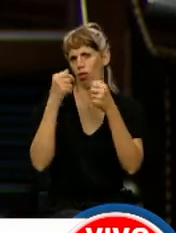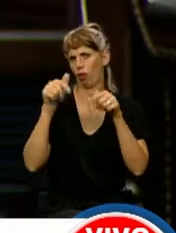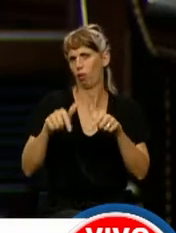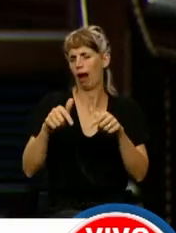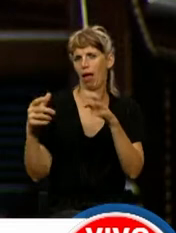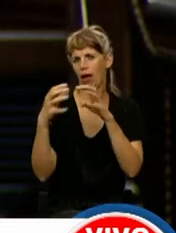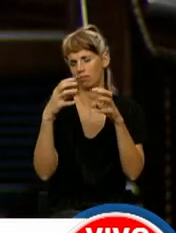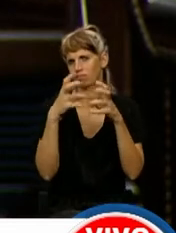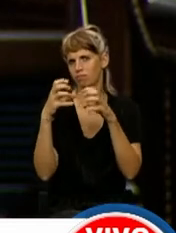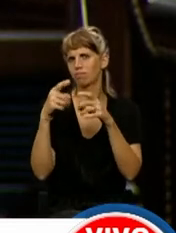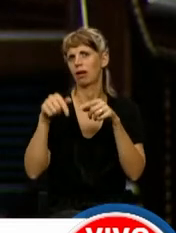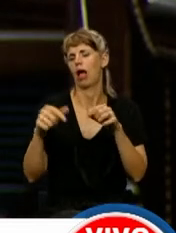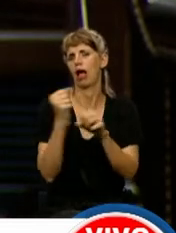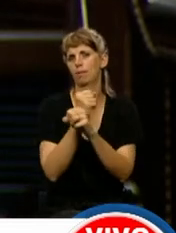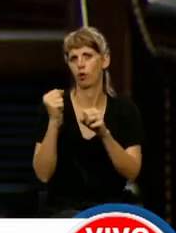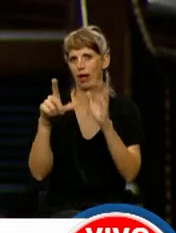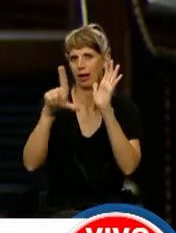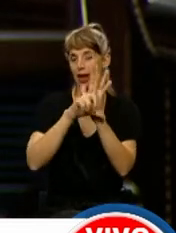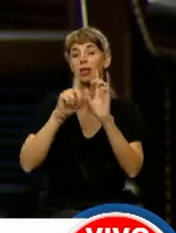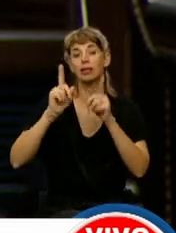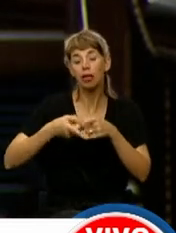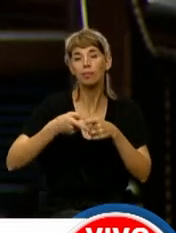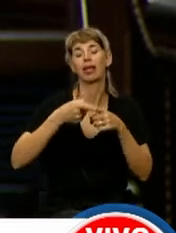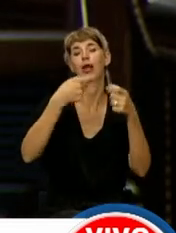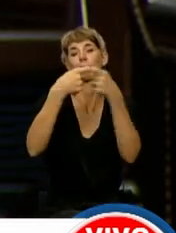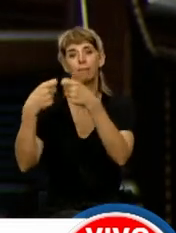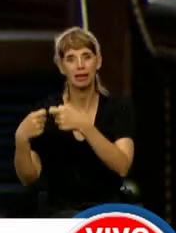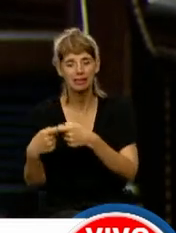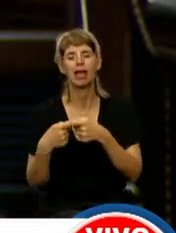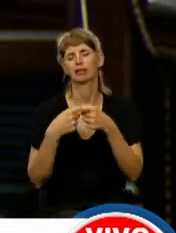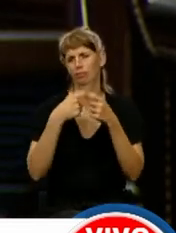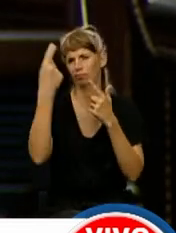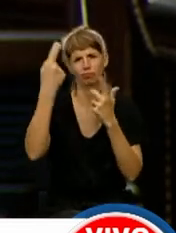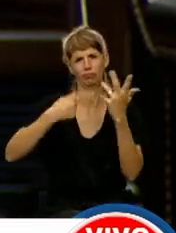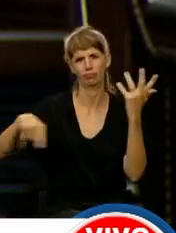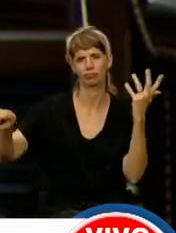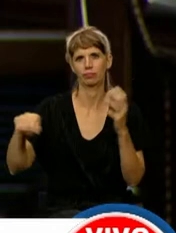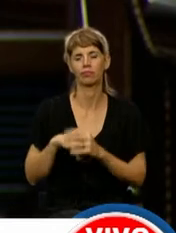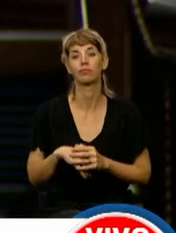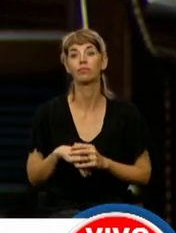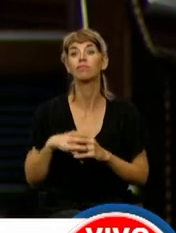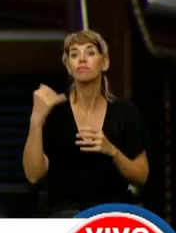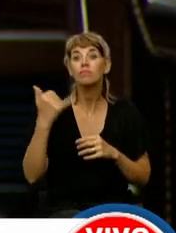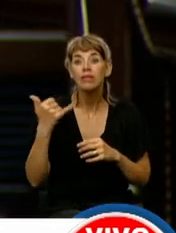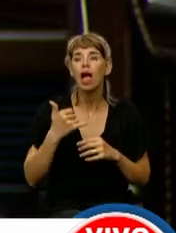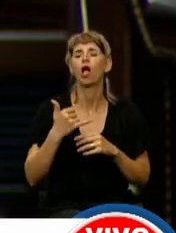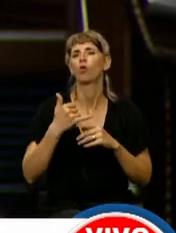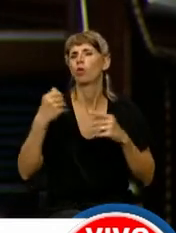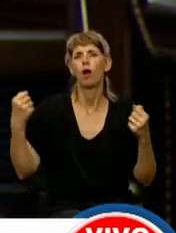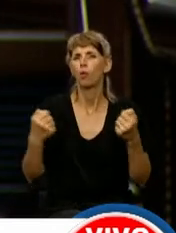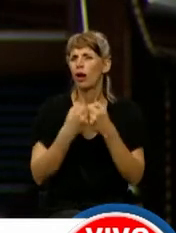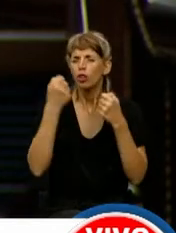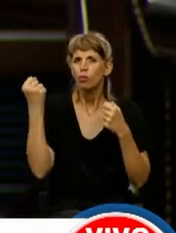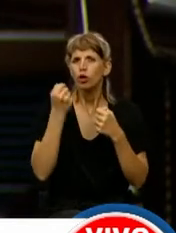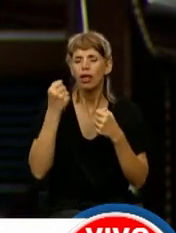también a las empresas implicadas en el sector entonces hay un consenso muy grande de que